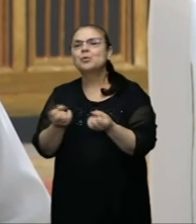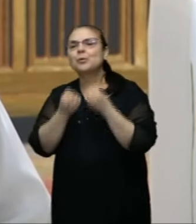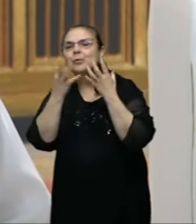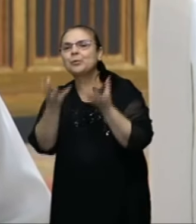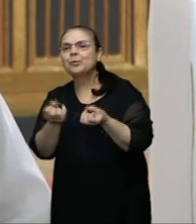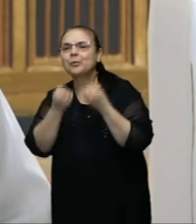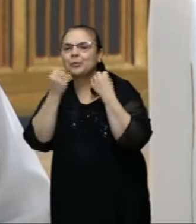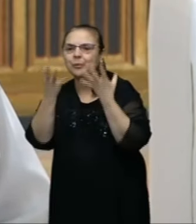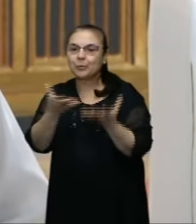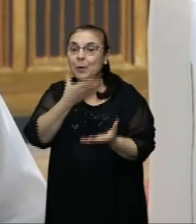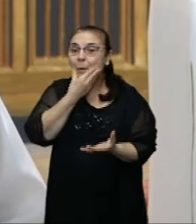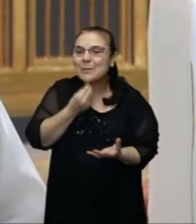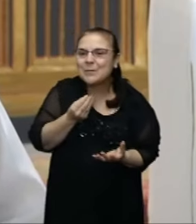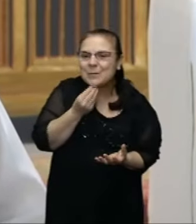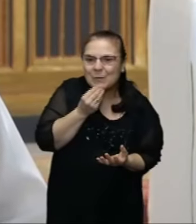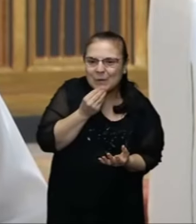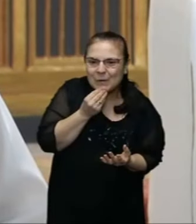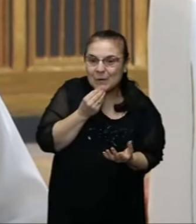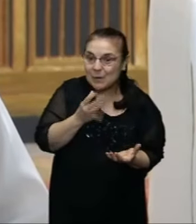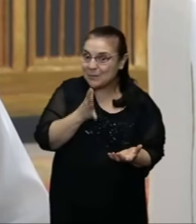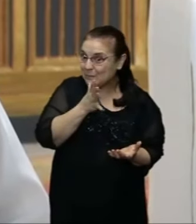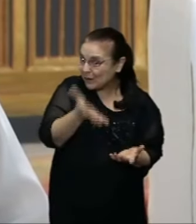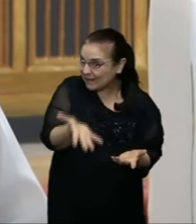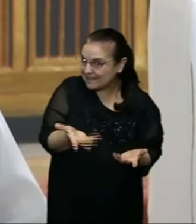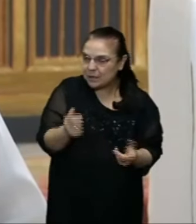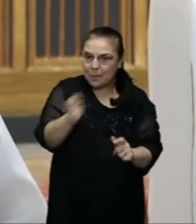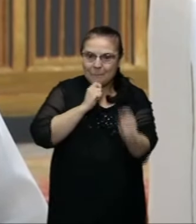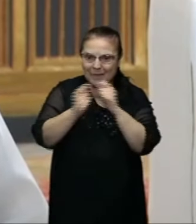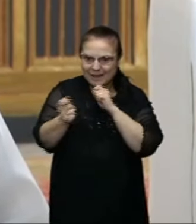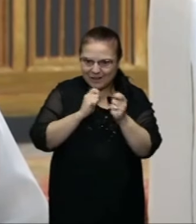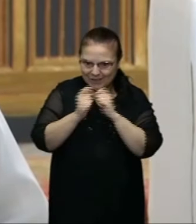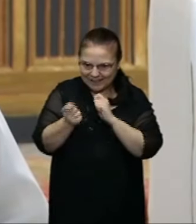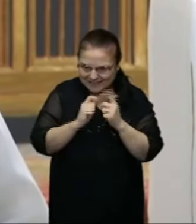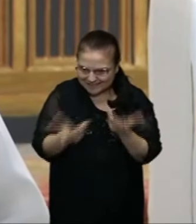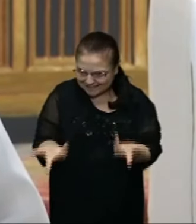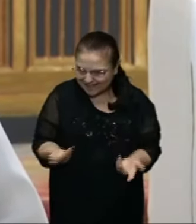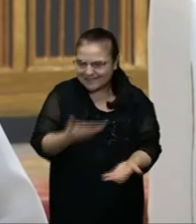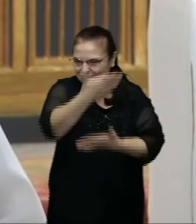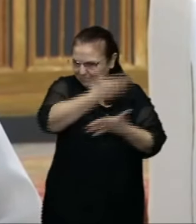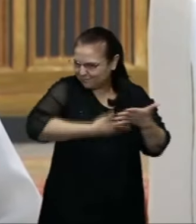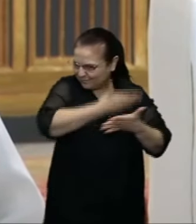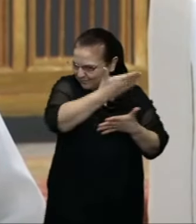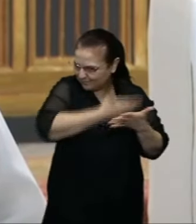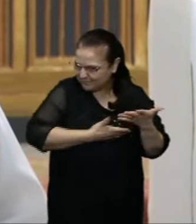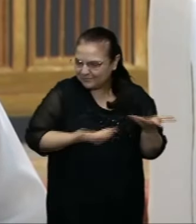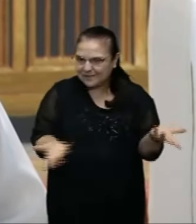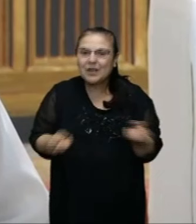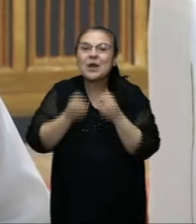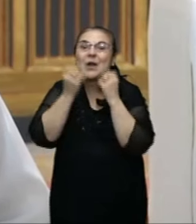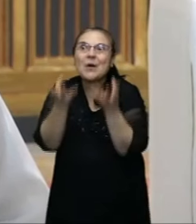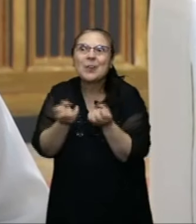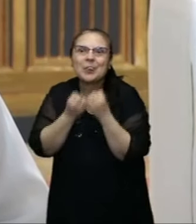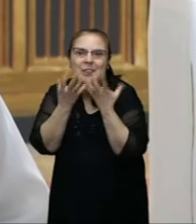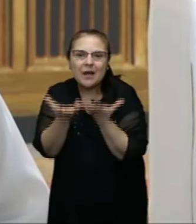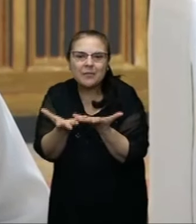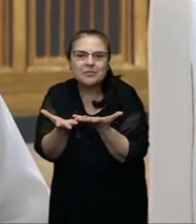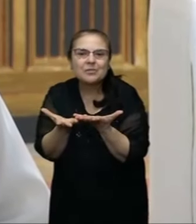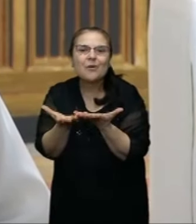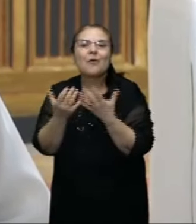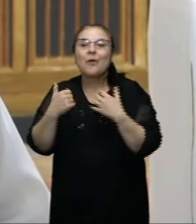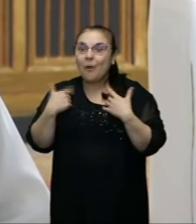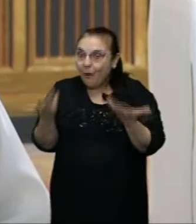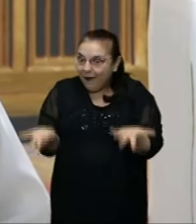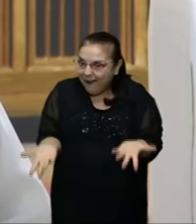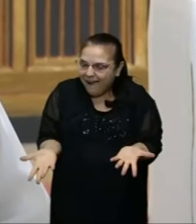bella. De ese modo los periodistas, ¿verdad?, contando bueno, verdadero y bello, nos hacen acercarnos